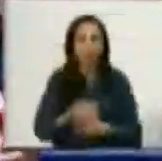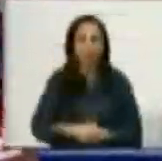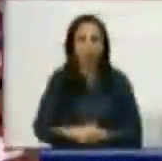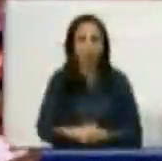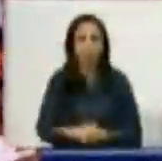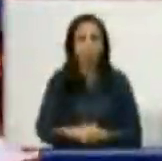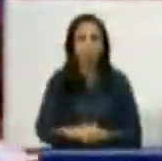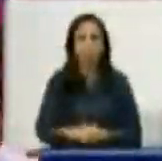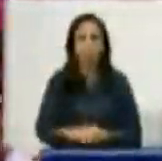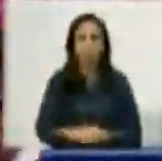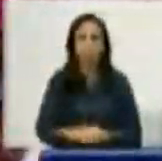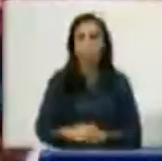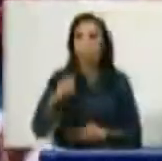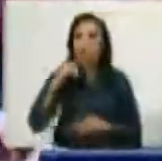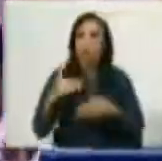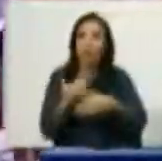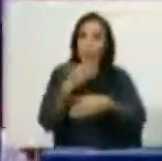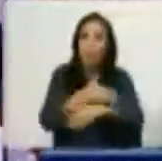pescadores